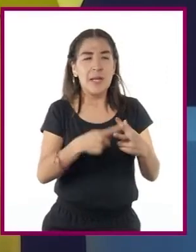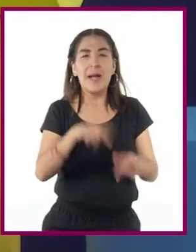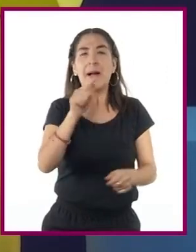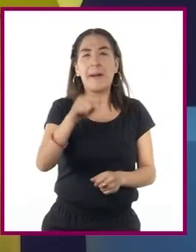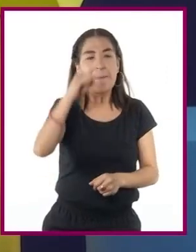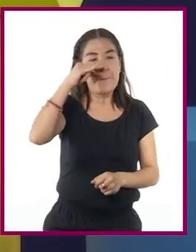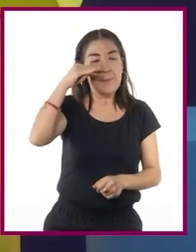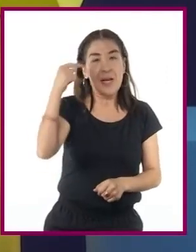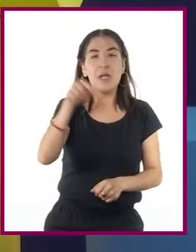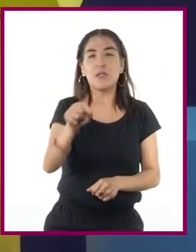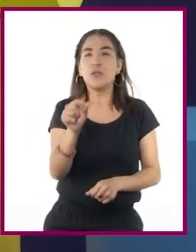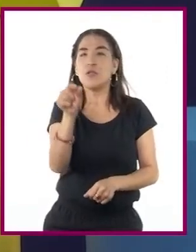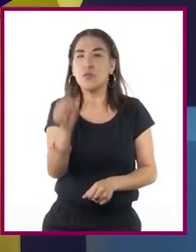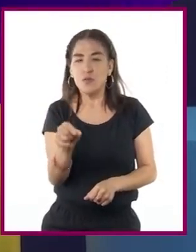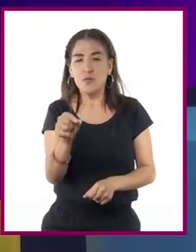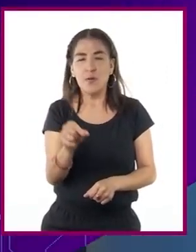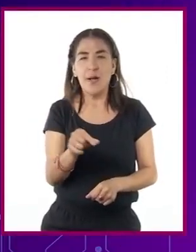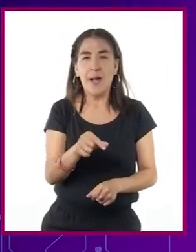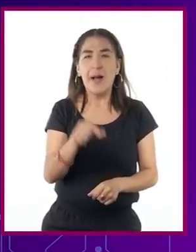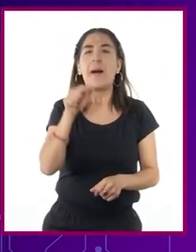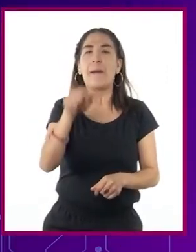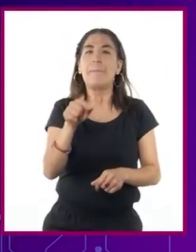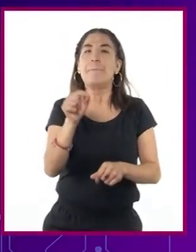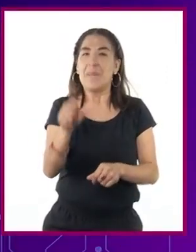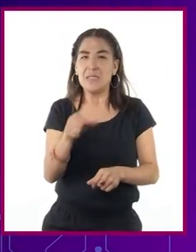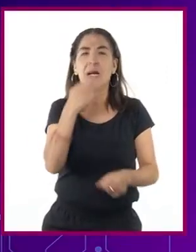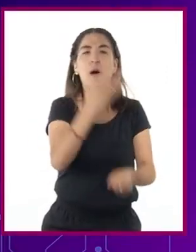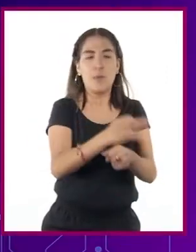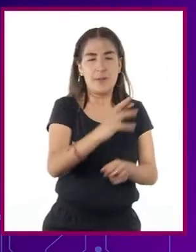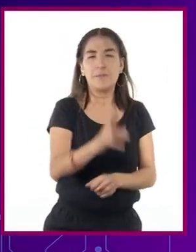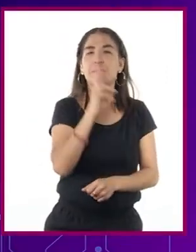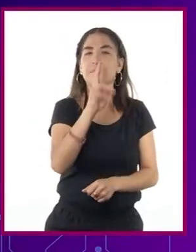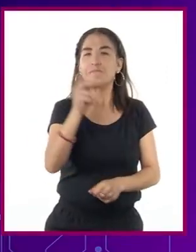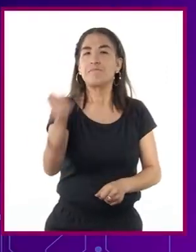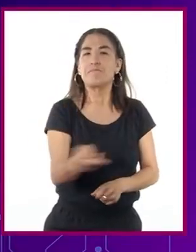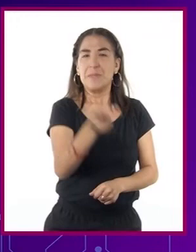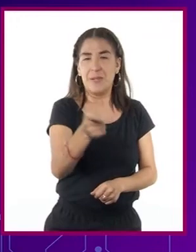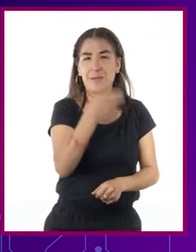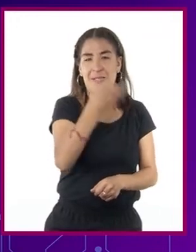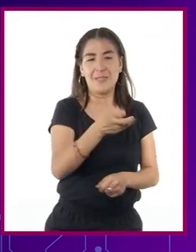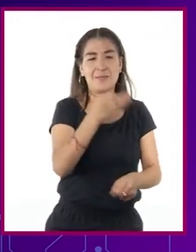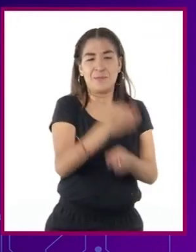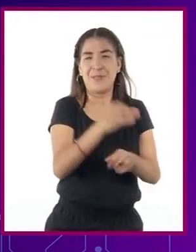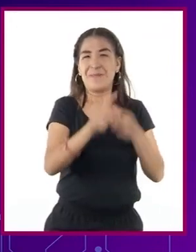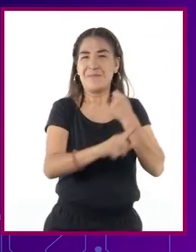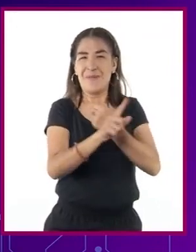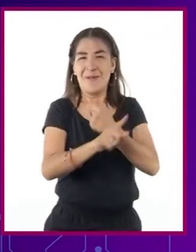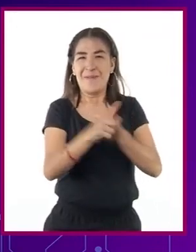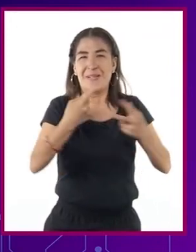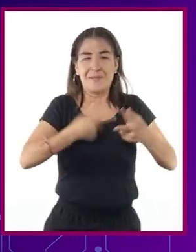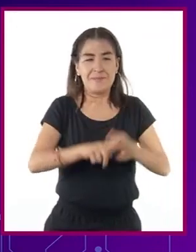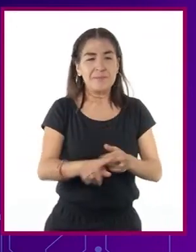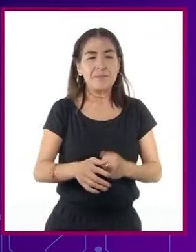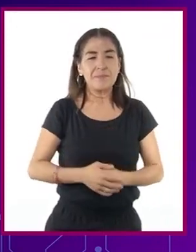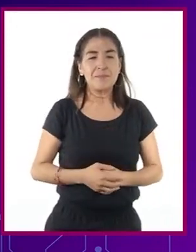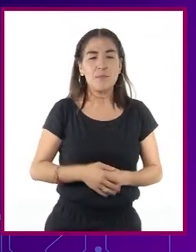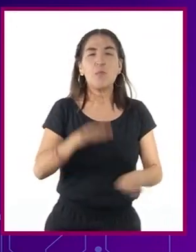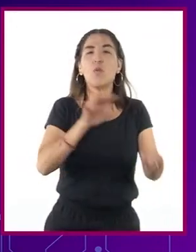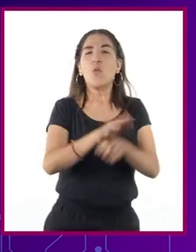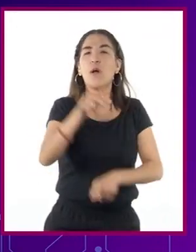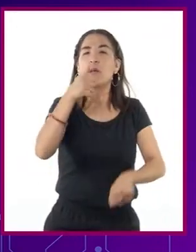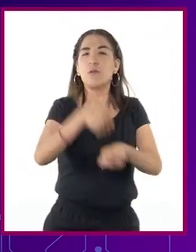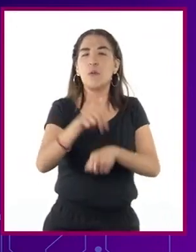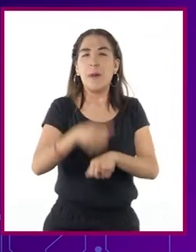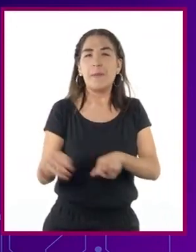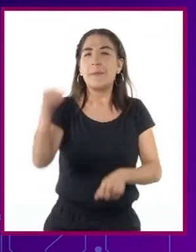es de mayor tamaño que un virus. Ahora, podemos contestar las siguientes preguntas de la situación inicial. ¿Qué exponente le corresponde